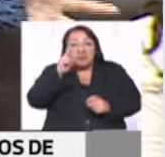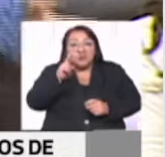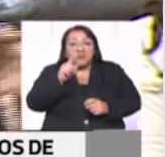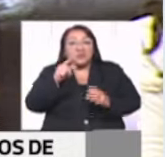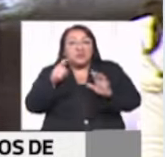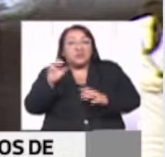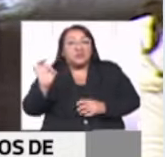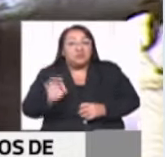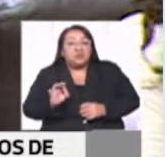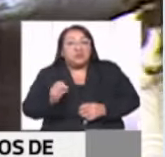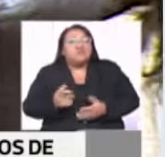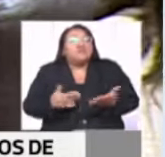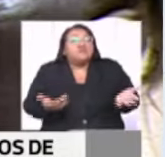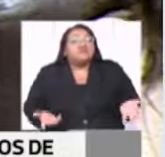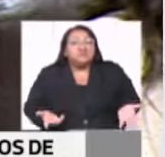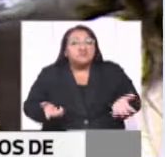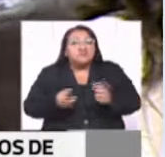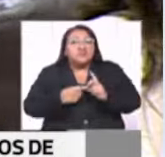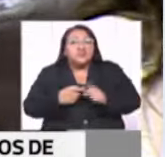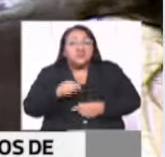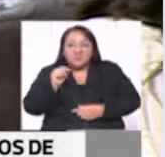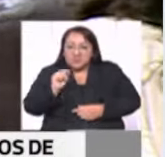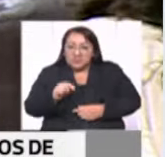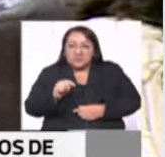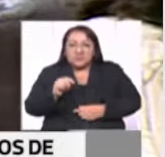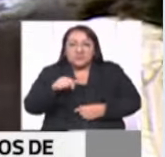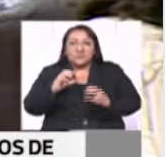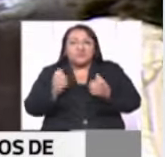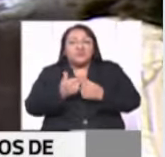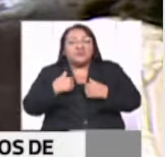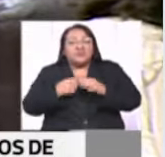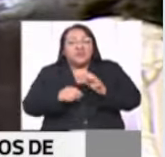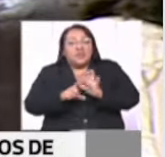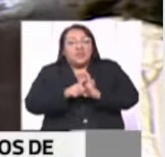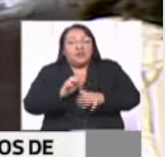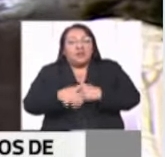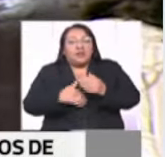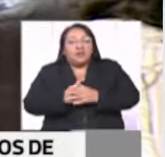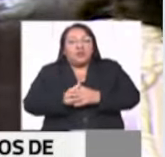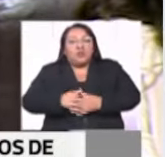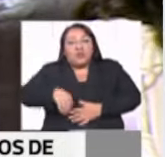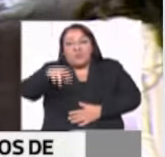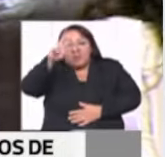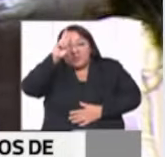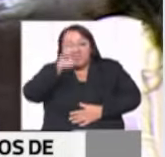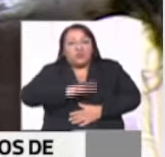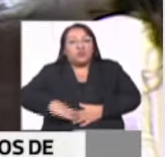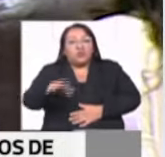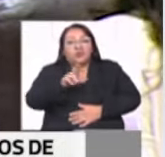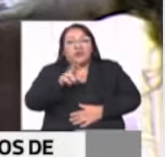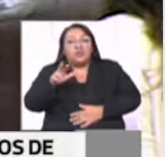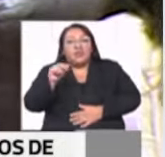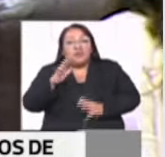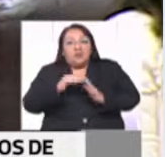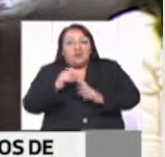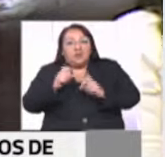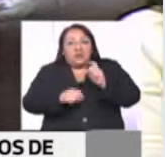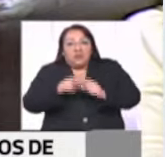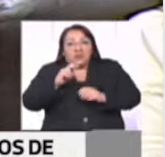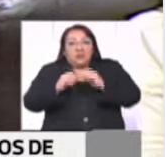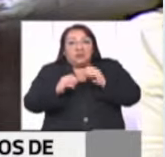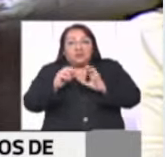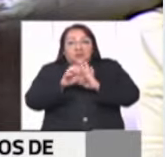un 70% qué? Entonces, aquí este Congreso tiene que legislar para el Perú, para los 33 millones de peruanos. Y la